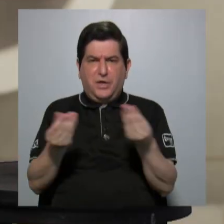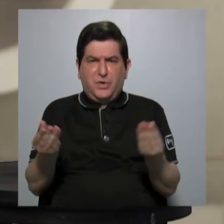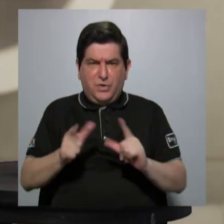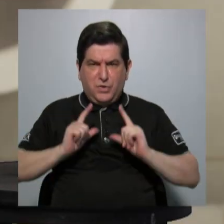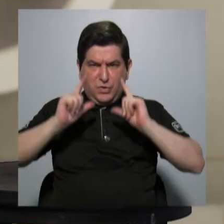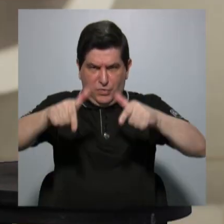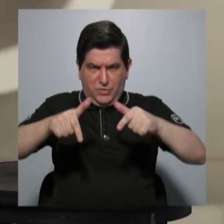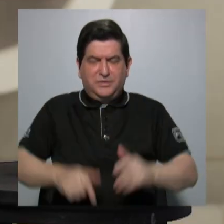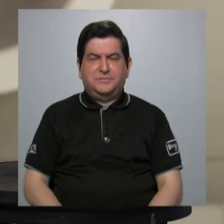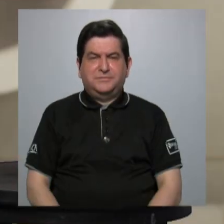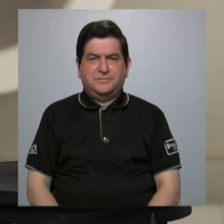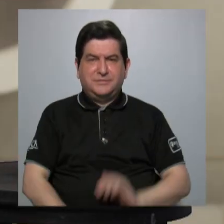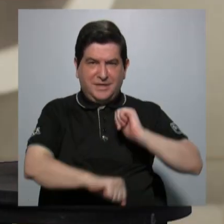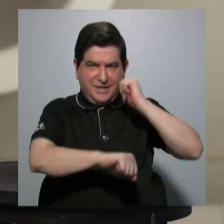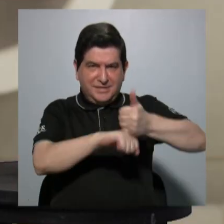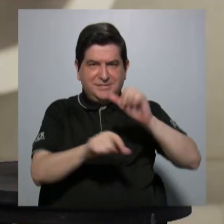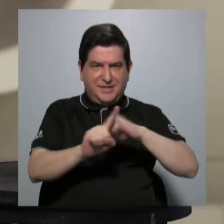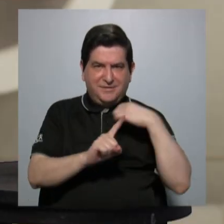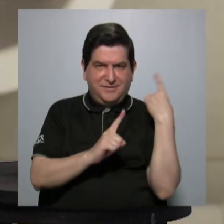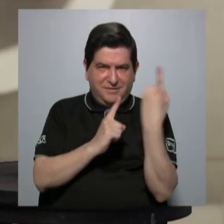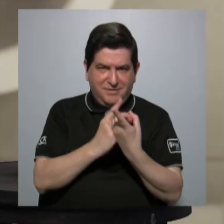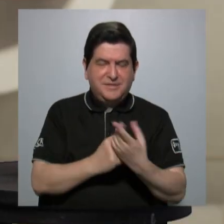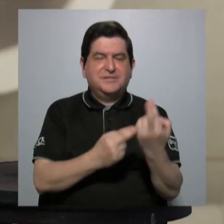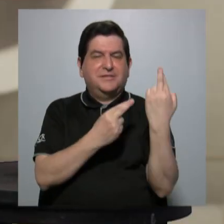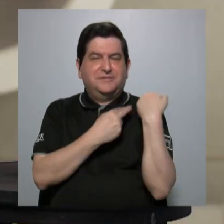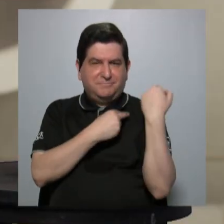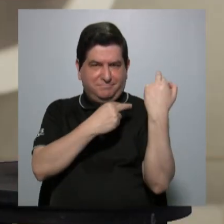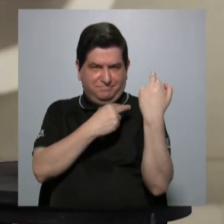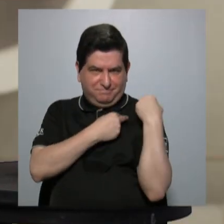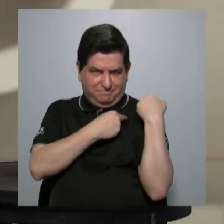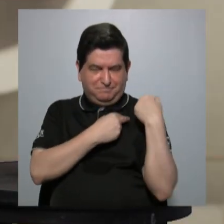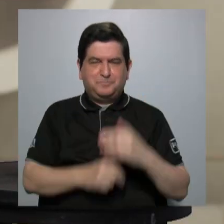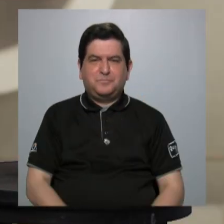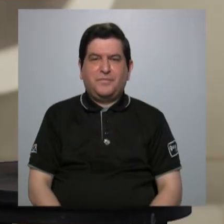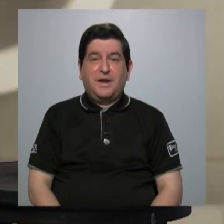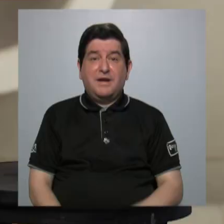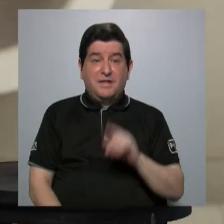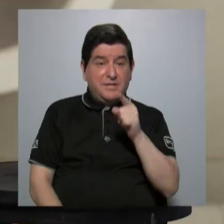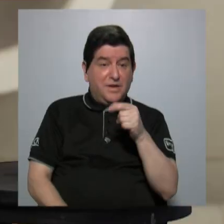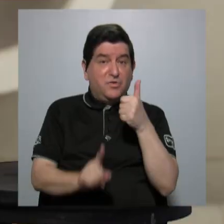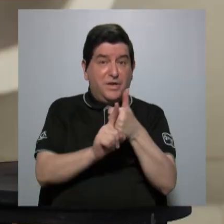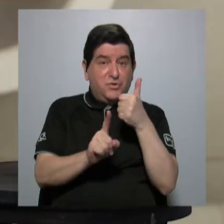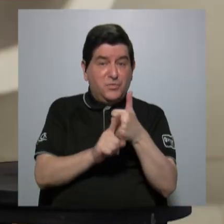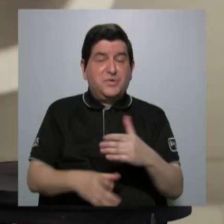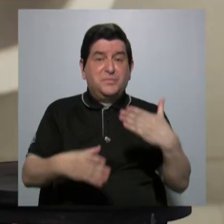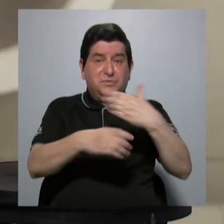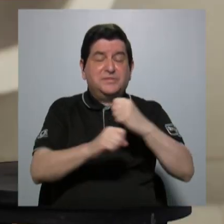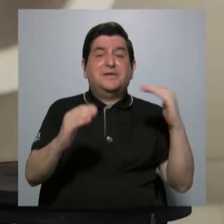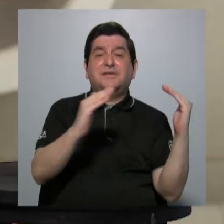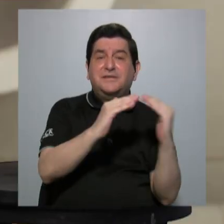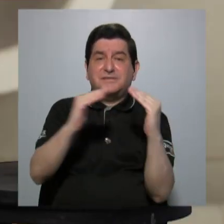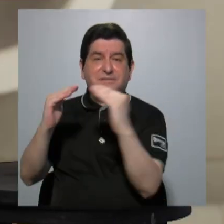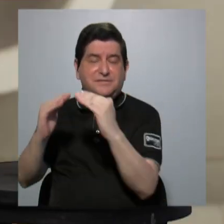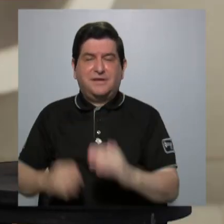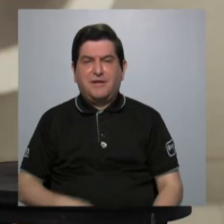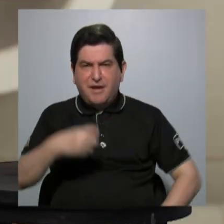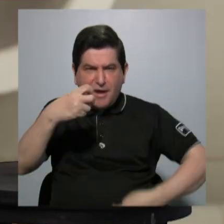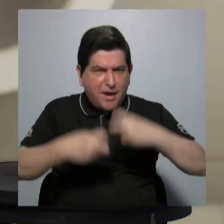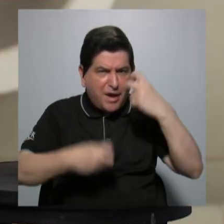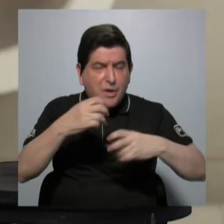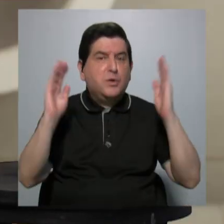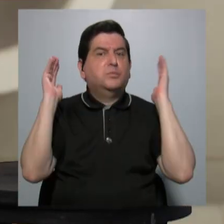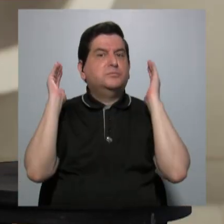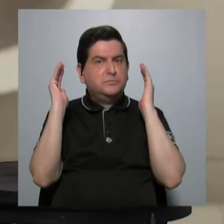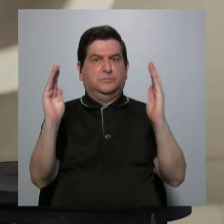estamos generando. O sea, creamos una sociedad responsable de lo que está generando en sus casas, porque el